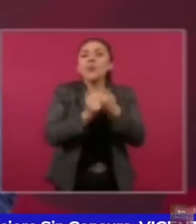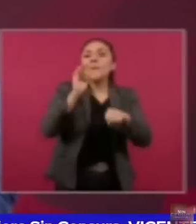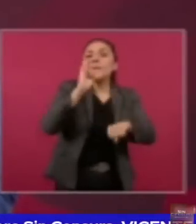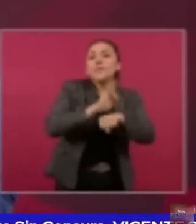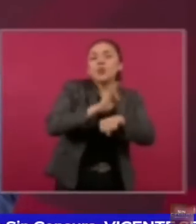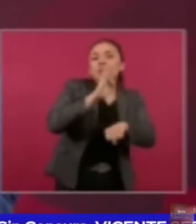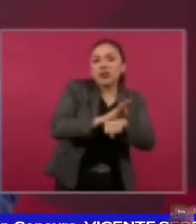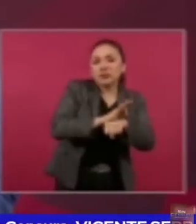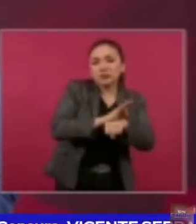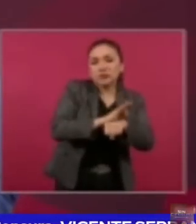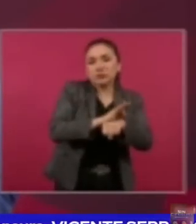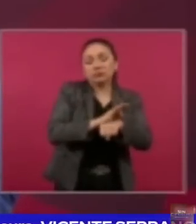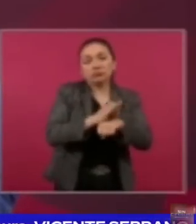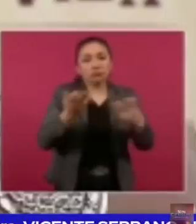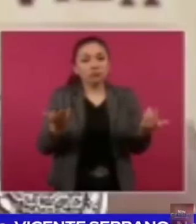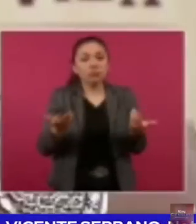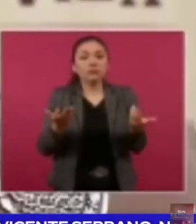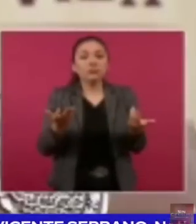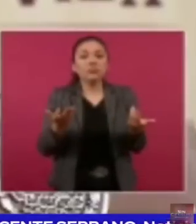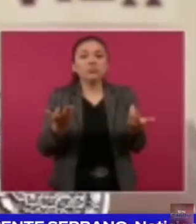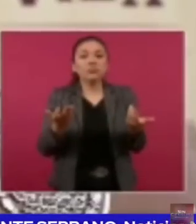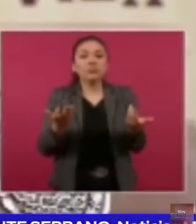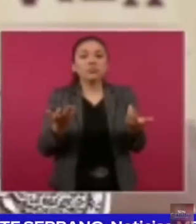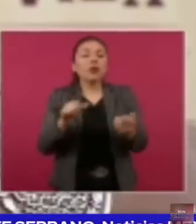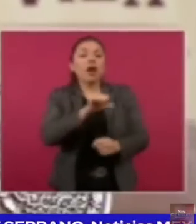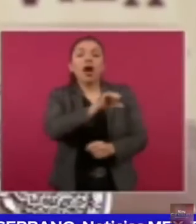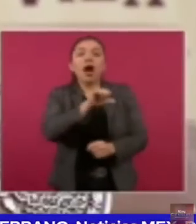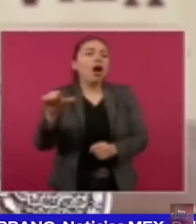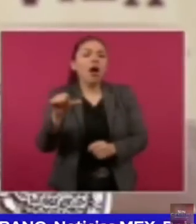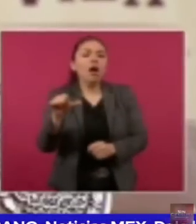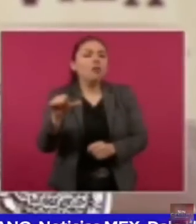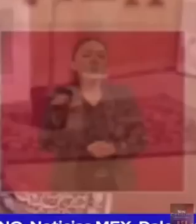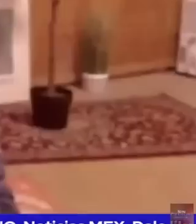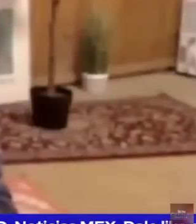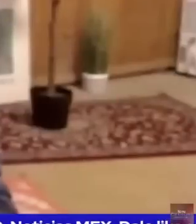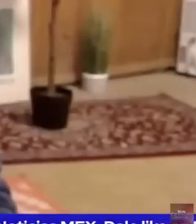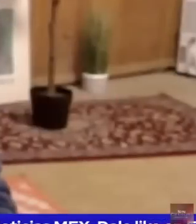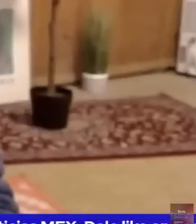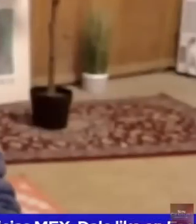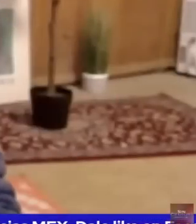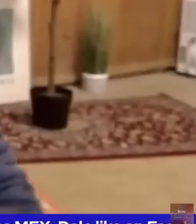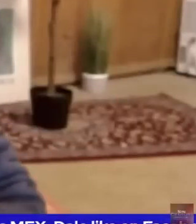juicio mediante la figura del pro bono. Usted sabe que hay muchos abogados, de hecho salen